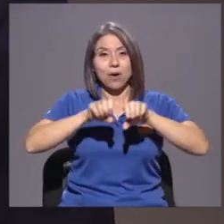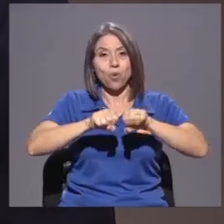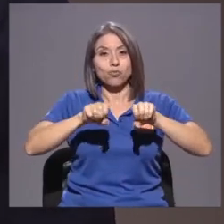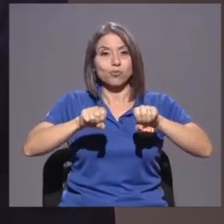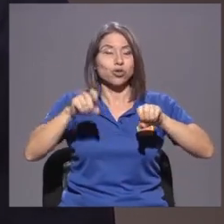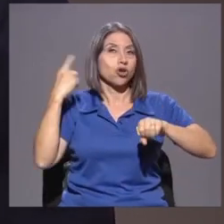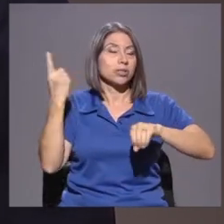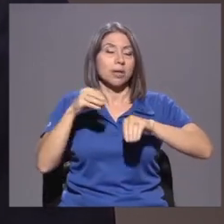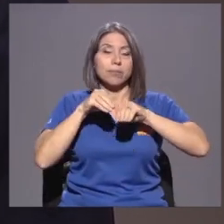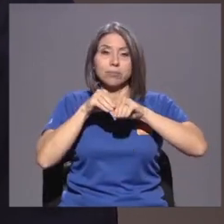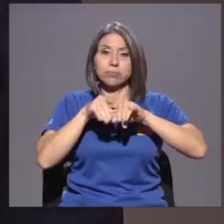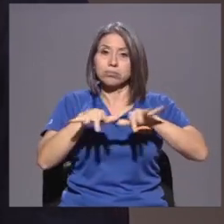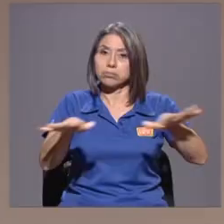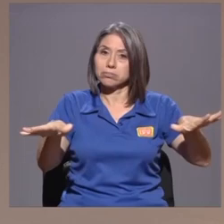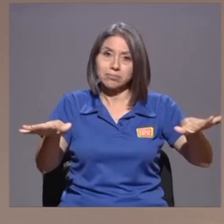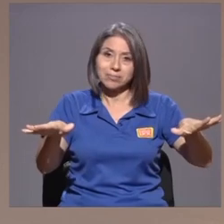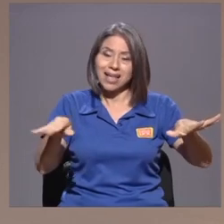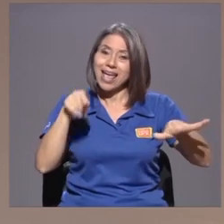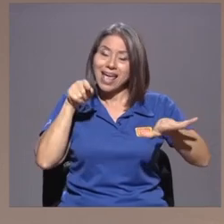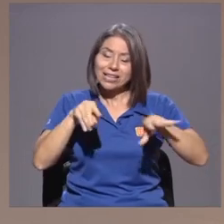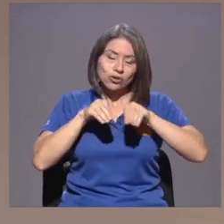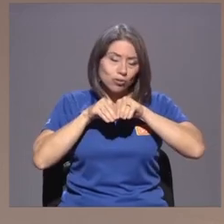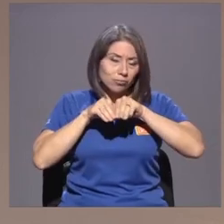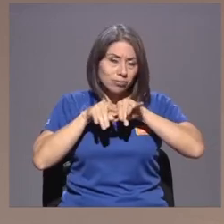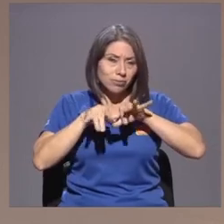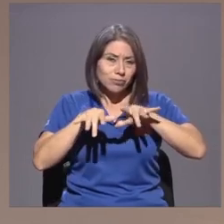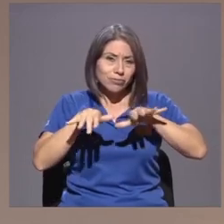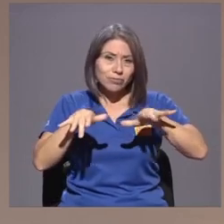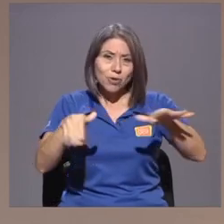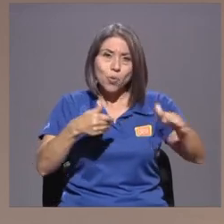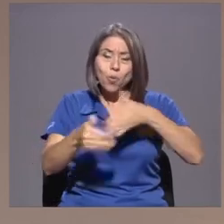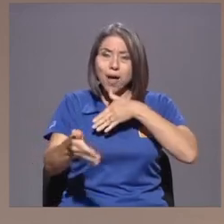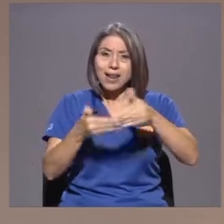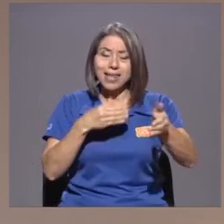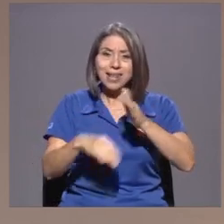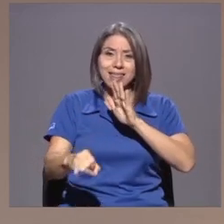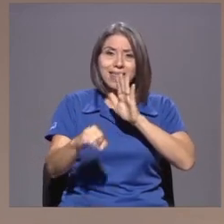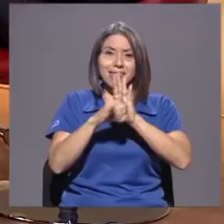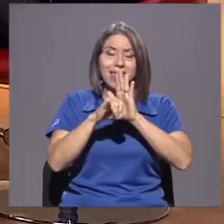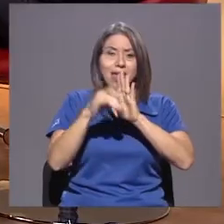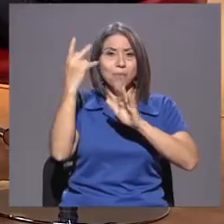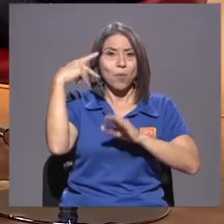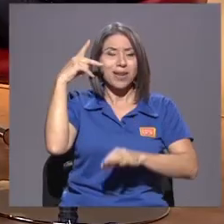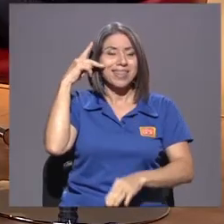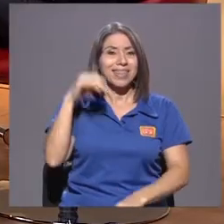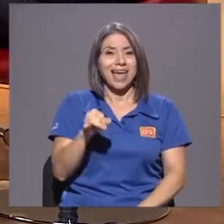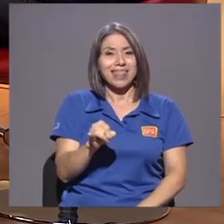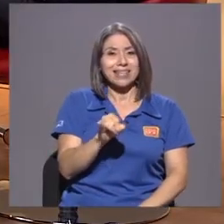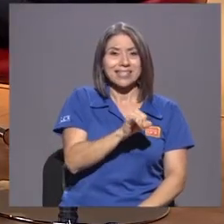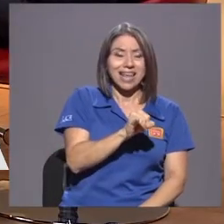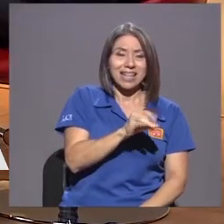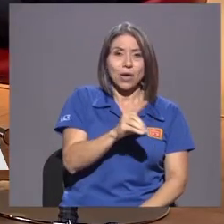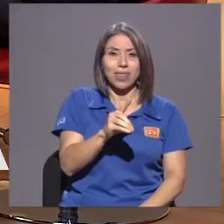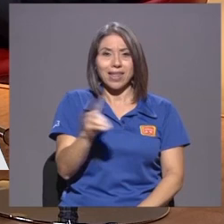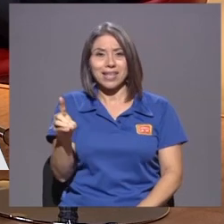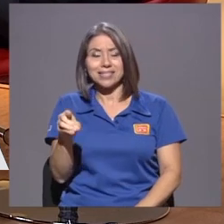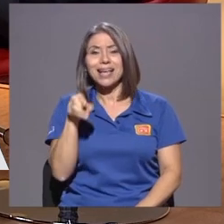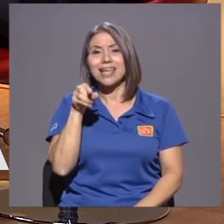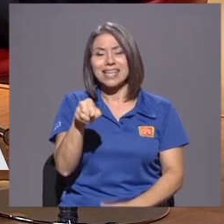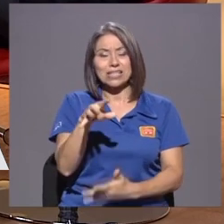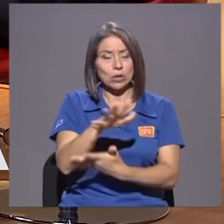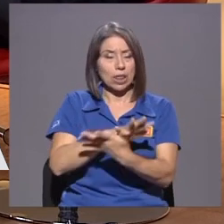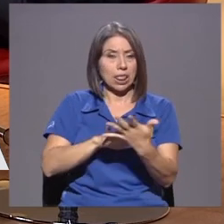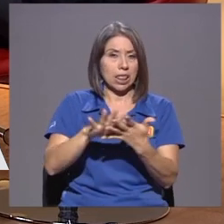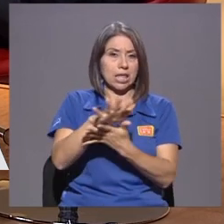eso atraviesa cualquier identidad política de izquierda o de derecha y eso distorsiona mucho